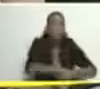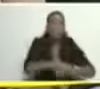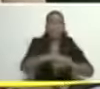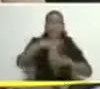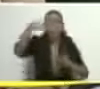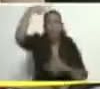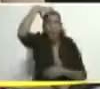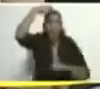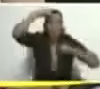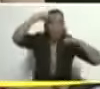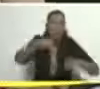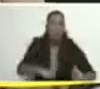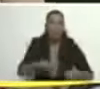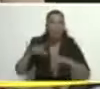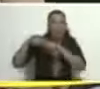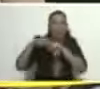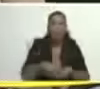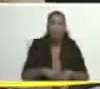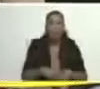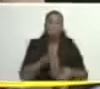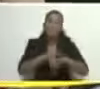colonialismo.